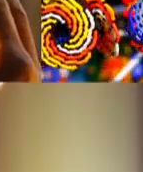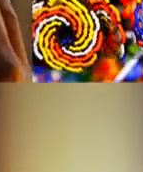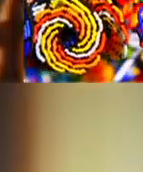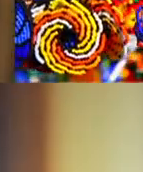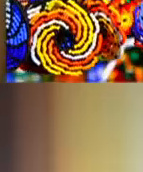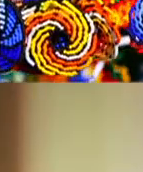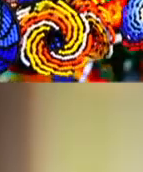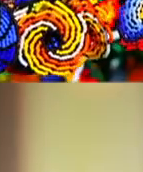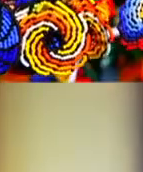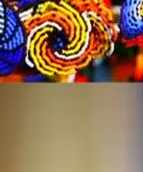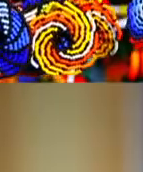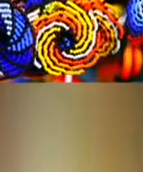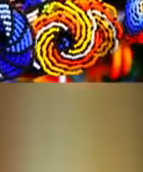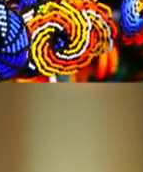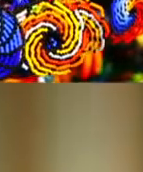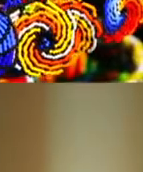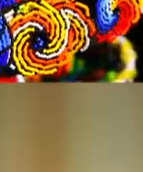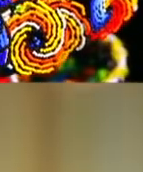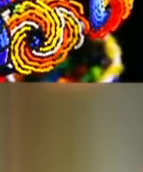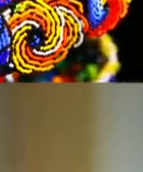Hecho en México.